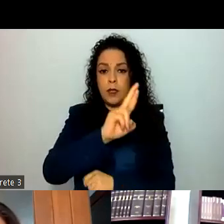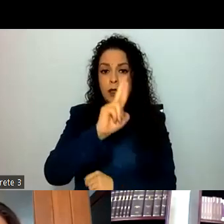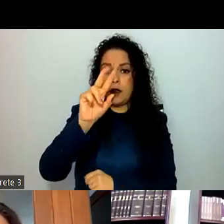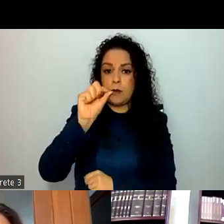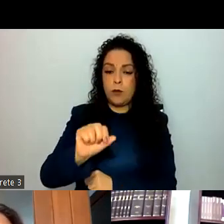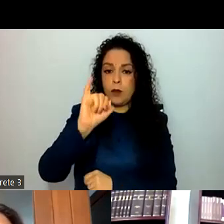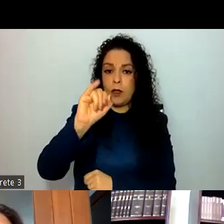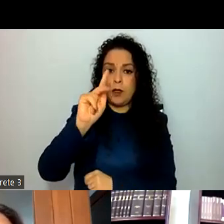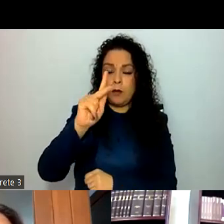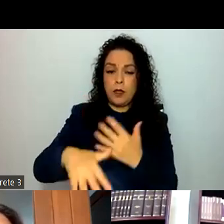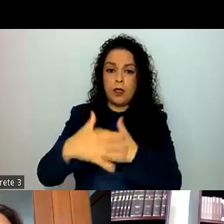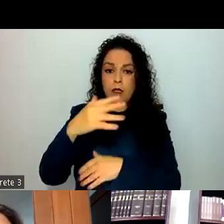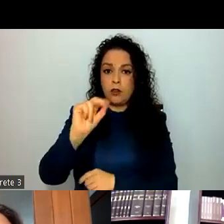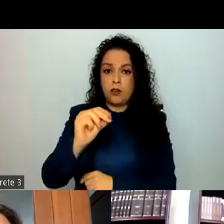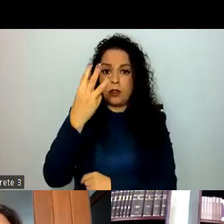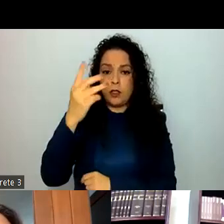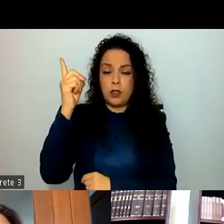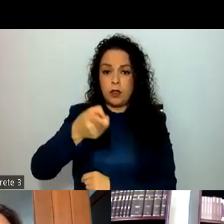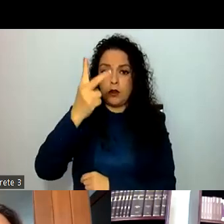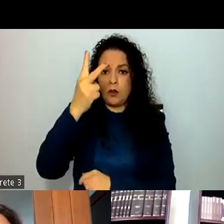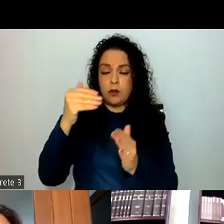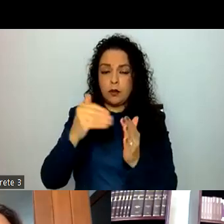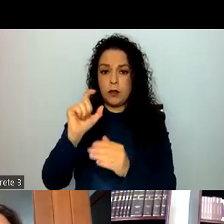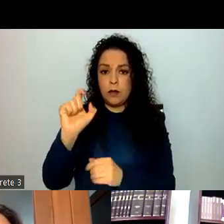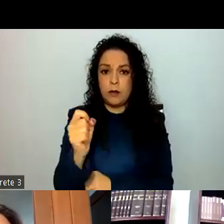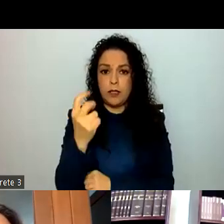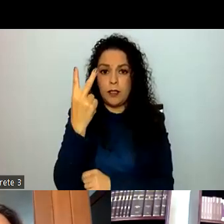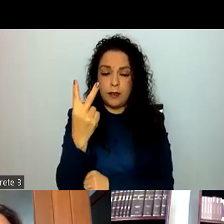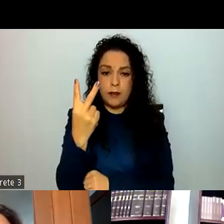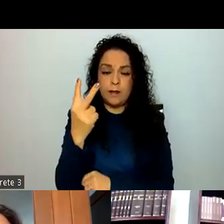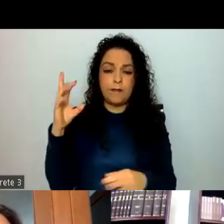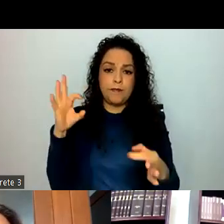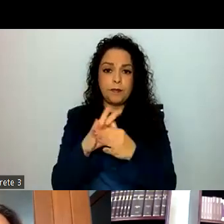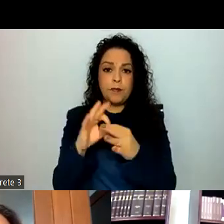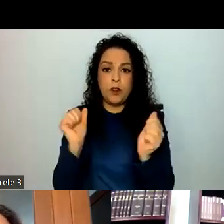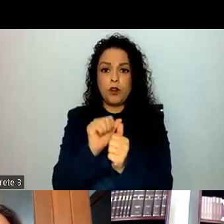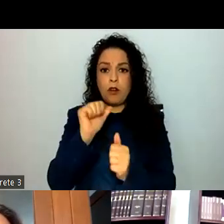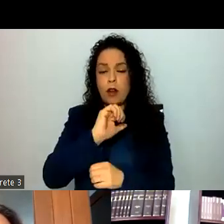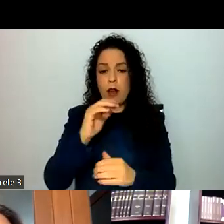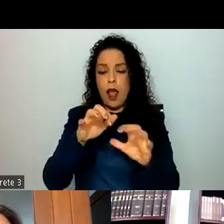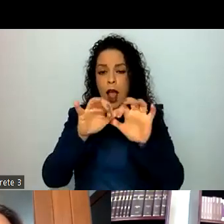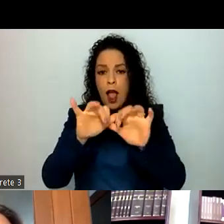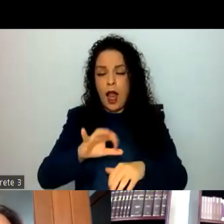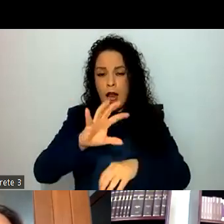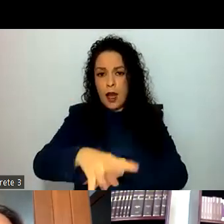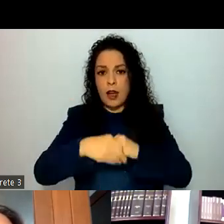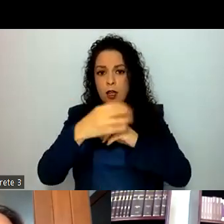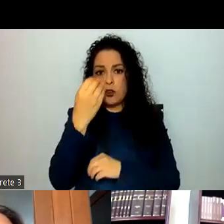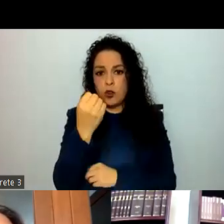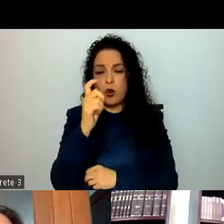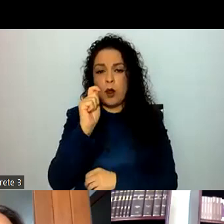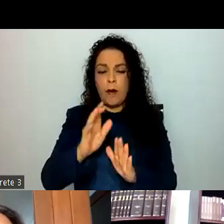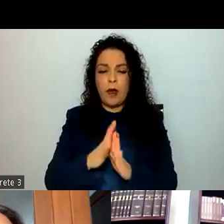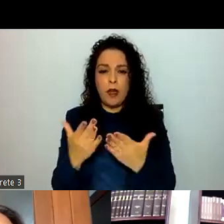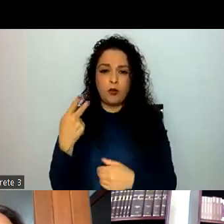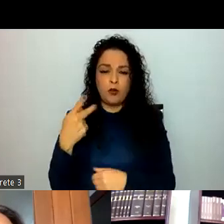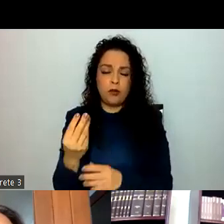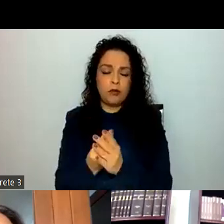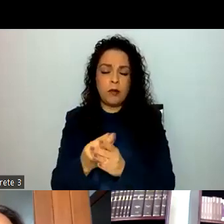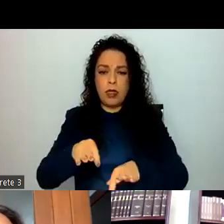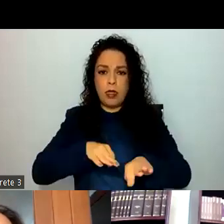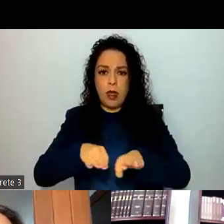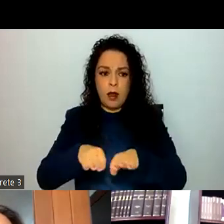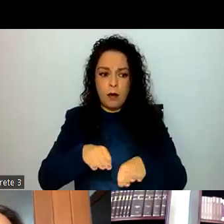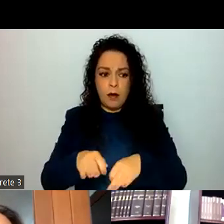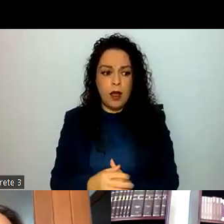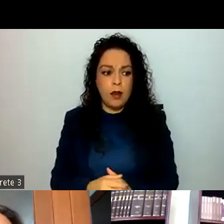RR.IP 1583/2022, el cual corresponde al anexo 9 de la carpeta de trabajo. Con el propósito de dar cumplimiento a la resolución dictada